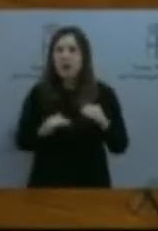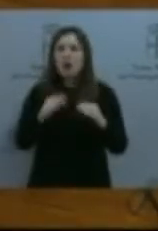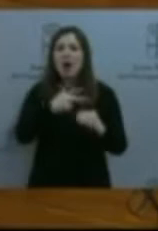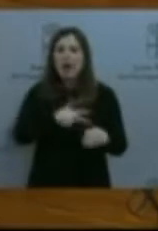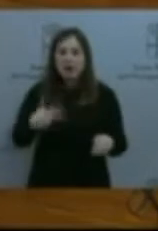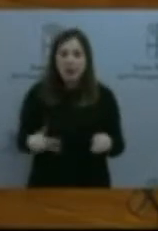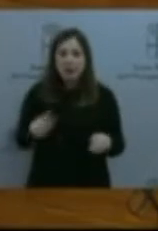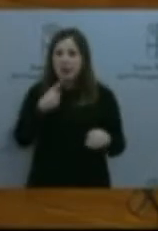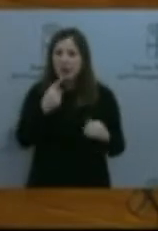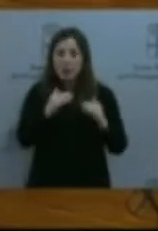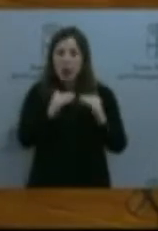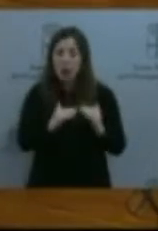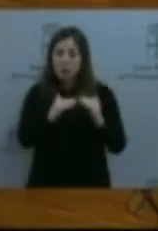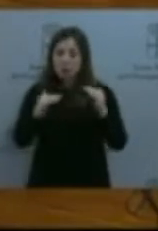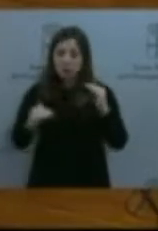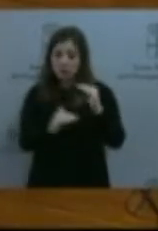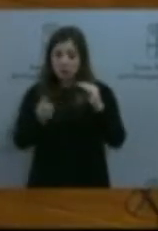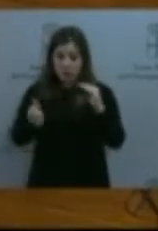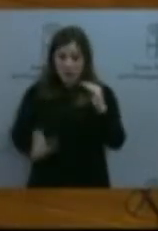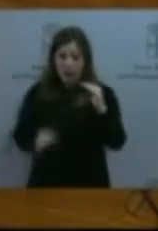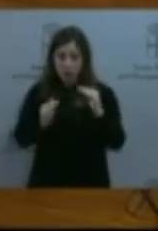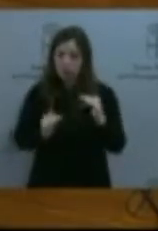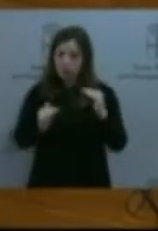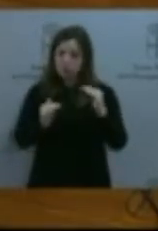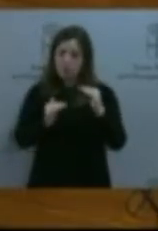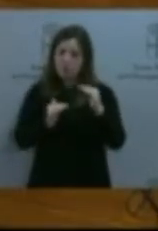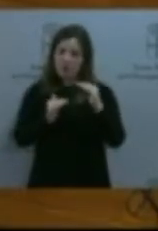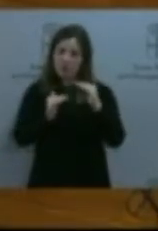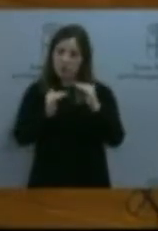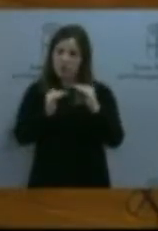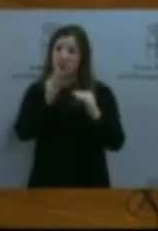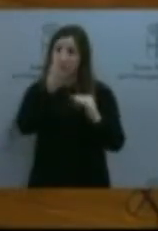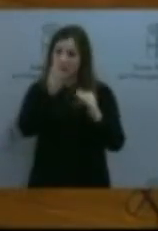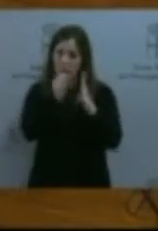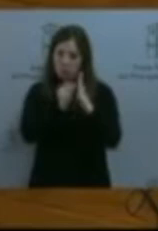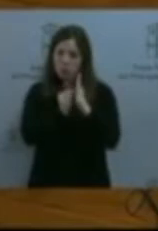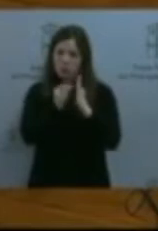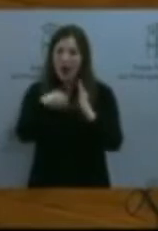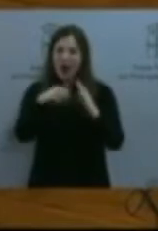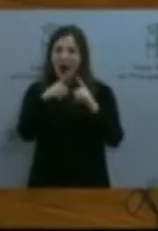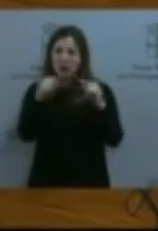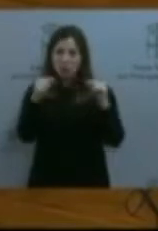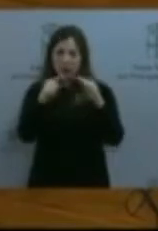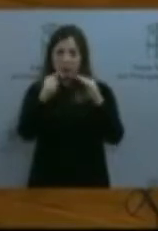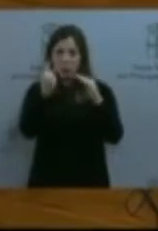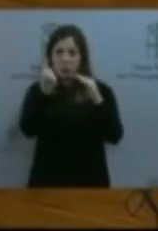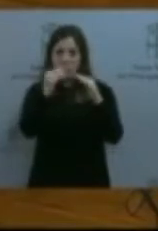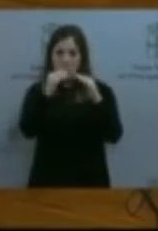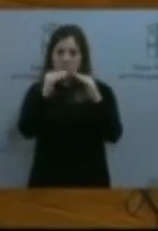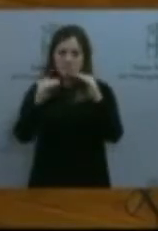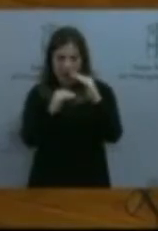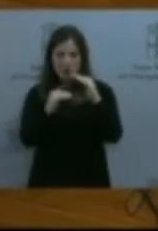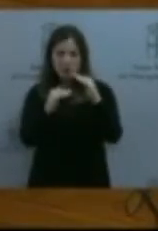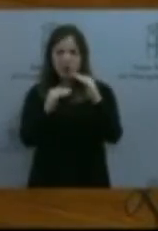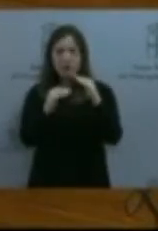en estas últimas fechas en 3 puntos, en Asturias había incrementado 1 punto, ¿no? El secretario general de UGT Asturias decía, ¿cuál es la